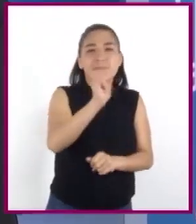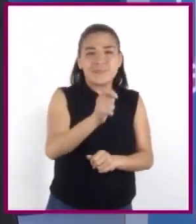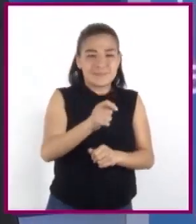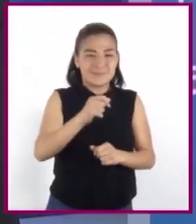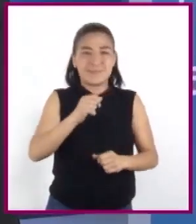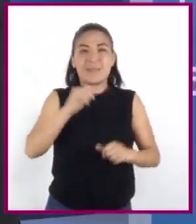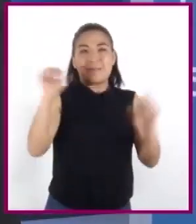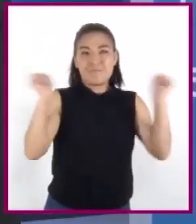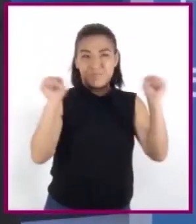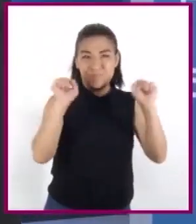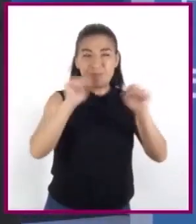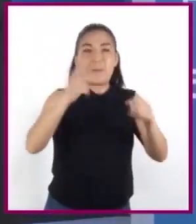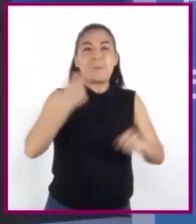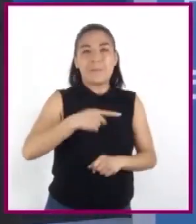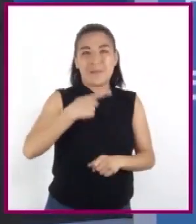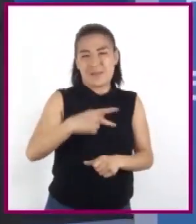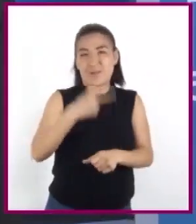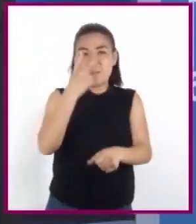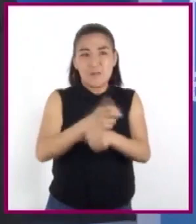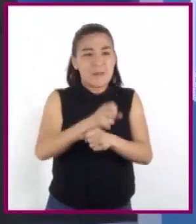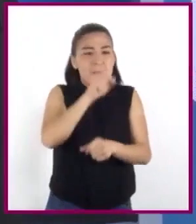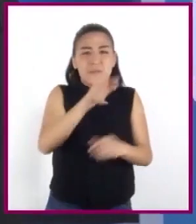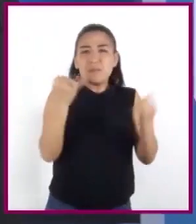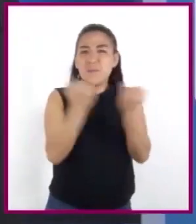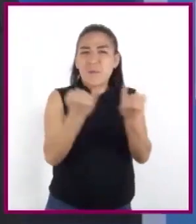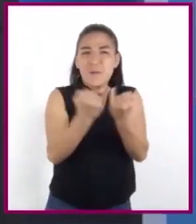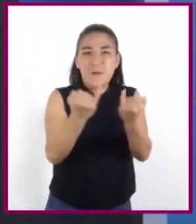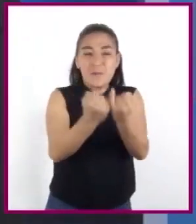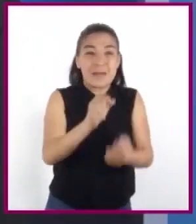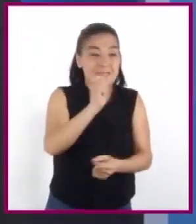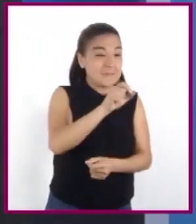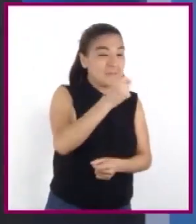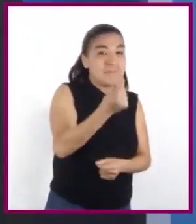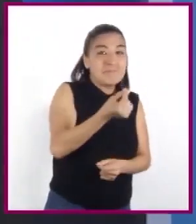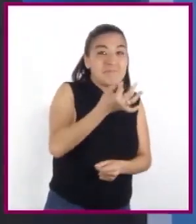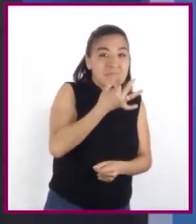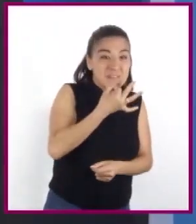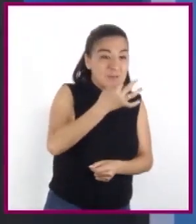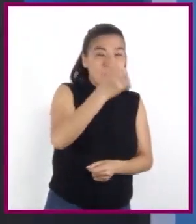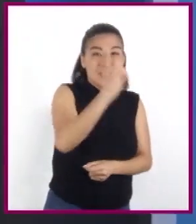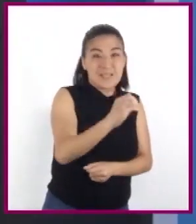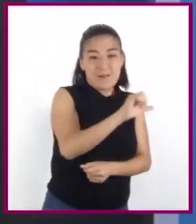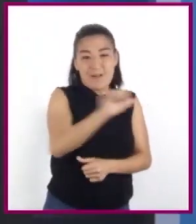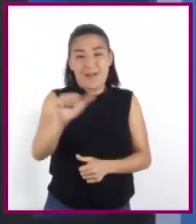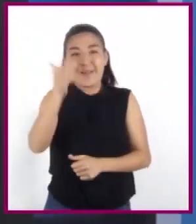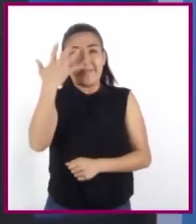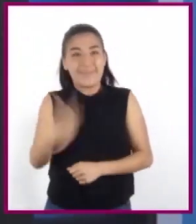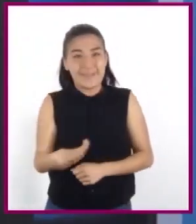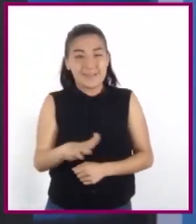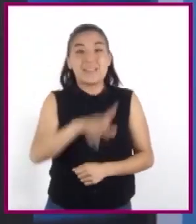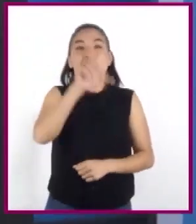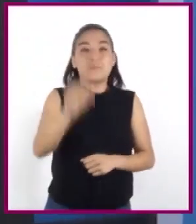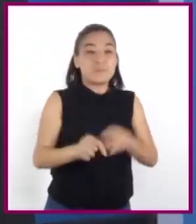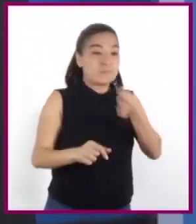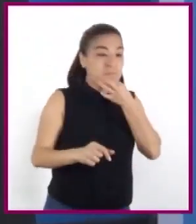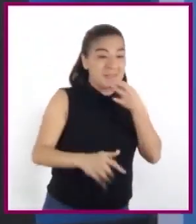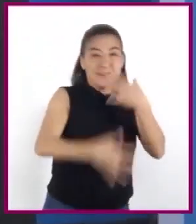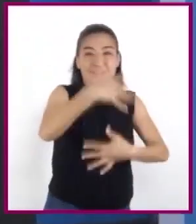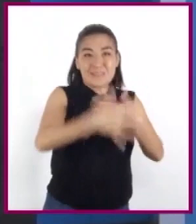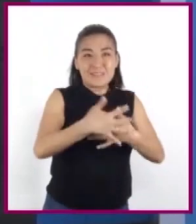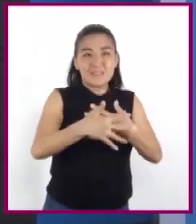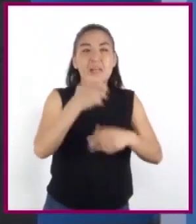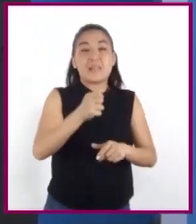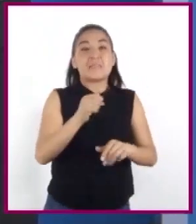de la persona 2 fue constante del minuto 0 al 10? Después del minuto 15, ¿su velocidad